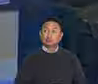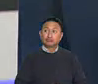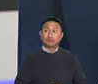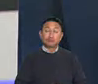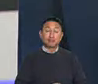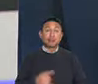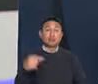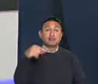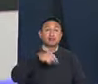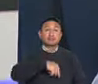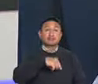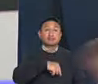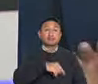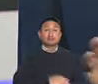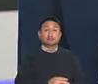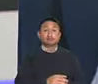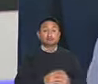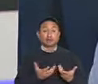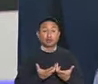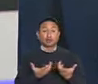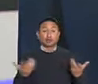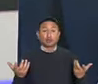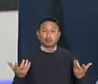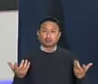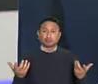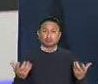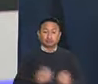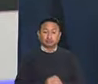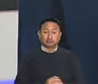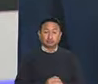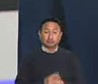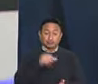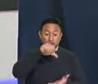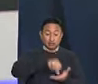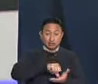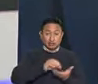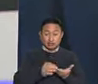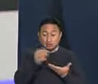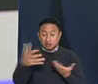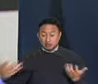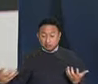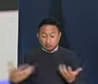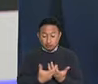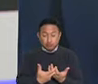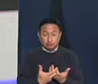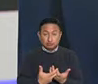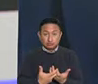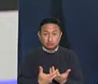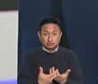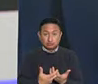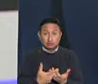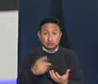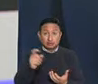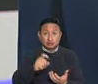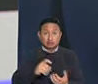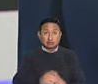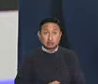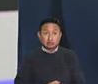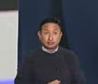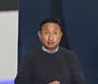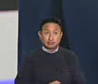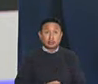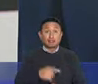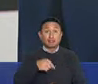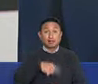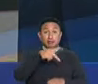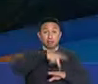saldar esa diferencia. Tanto lo urbano como lo rural se necesita. El granero de Quito